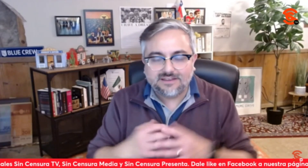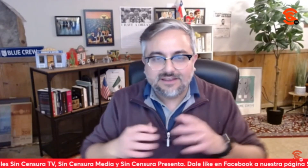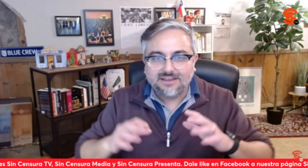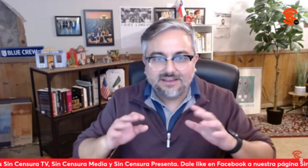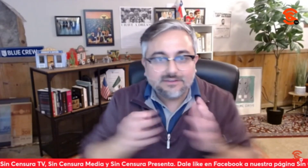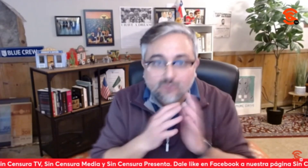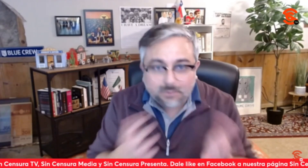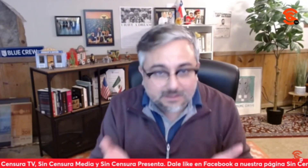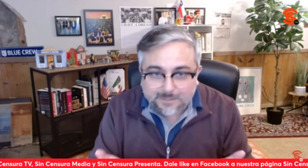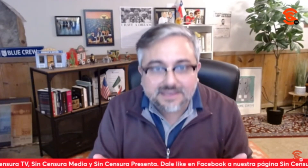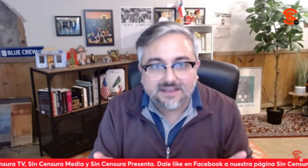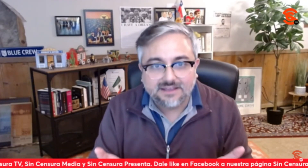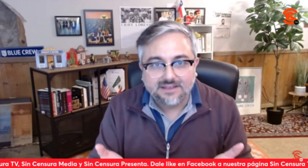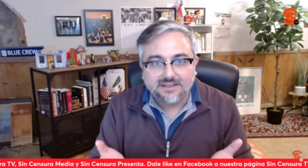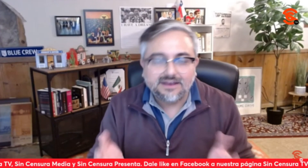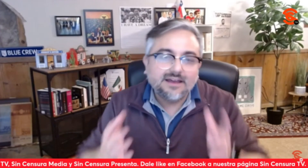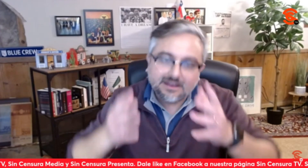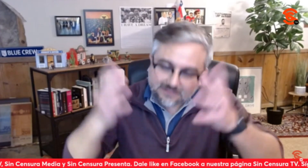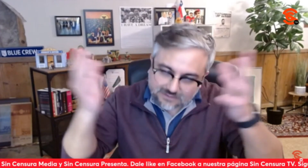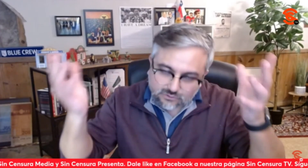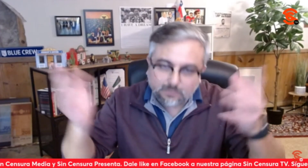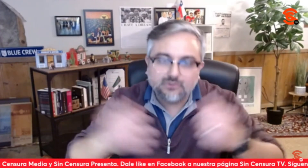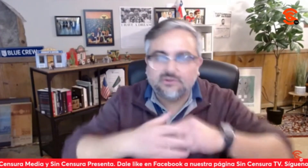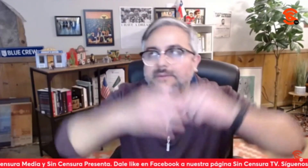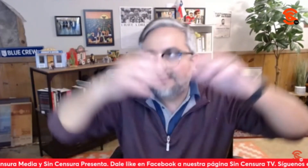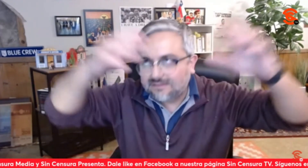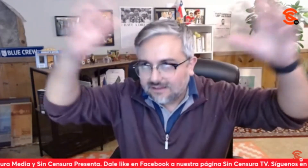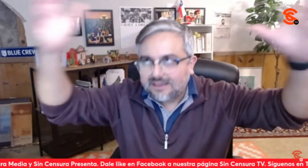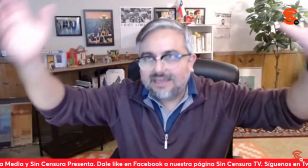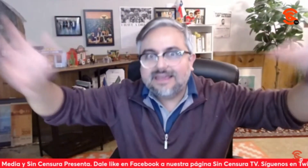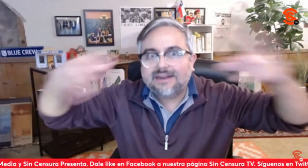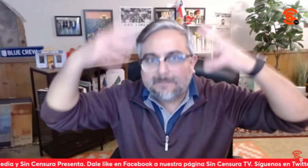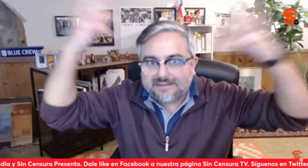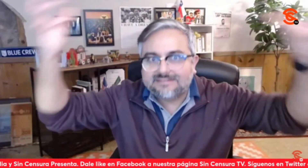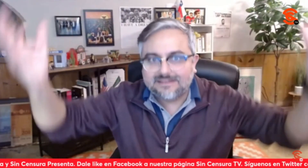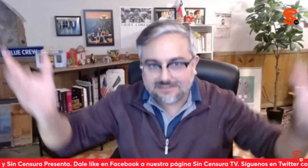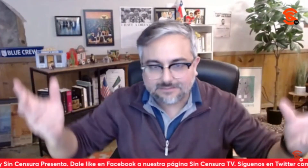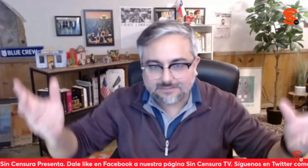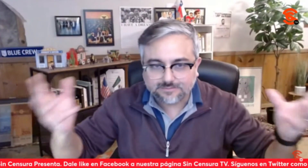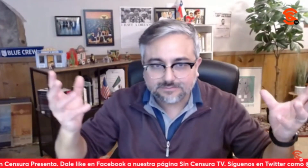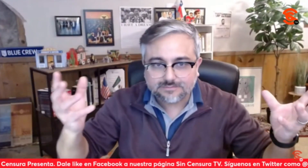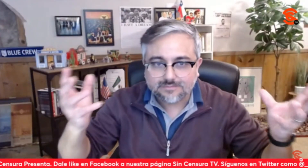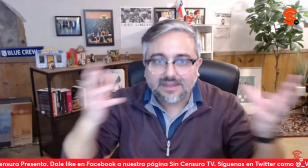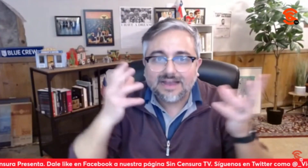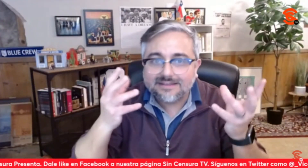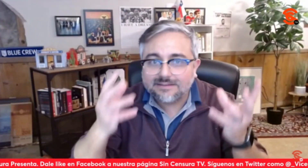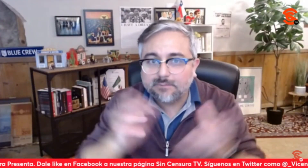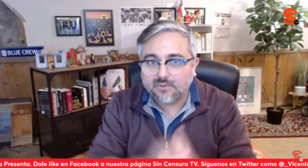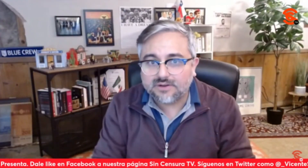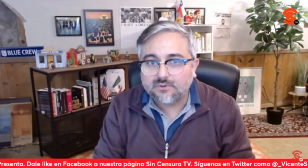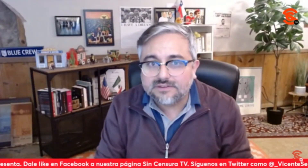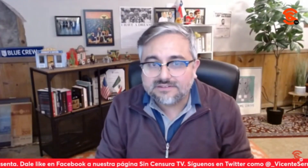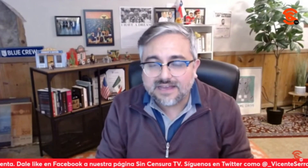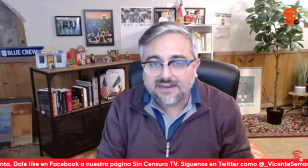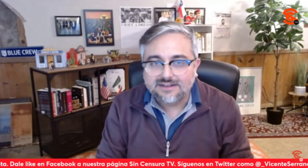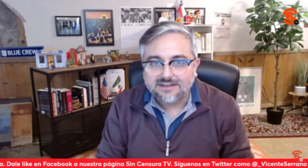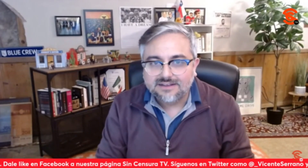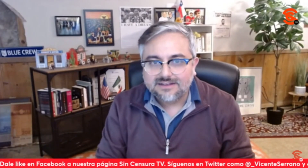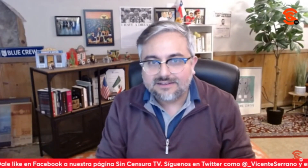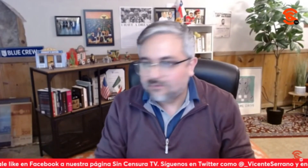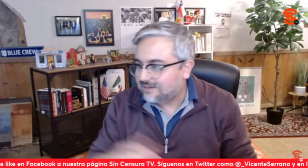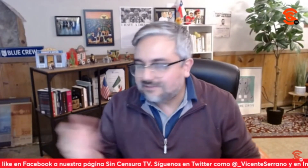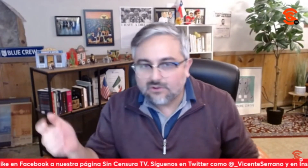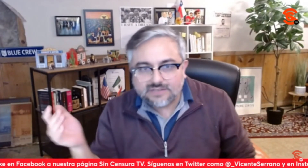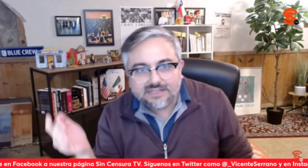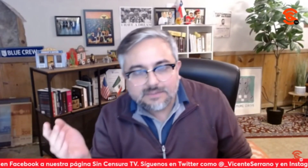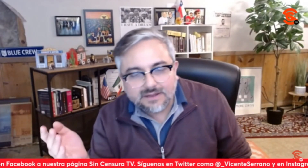Obrador dice: es culpa de Piña, hasta cierto punto. O sea, obviamente ella representa a ese poder judicial,